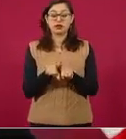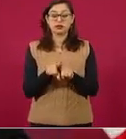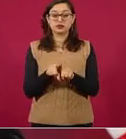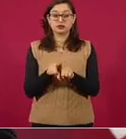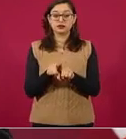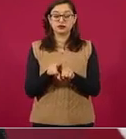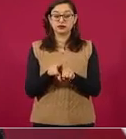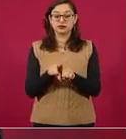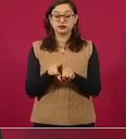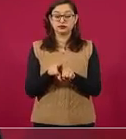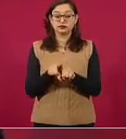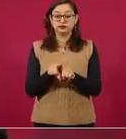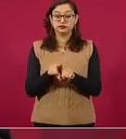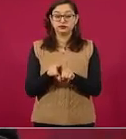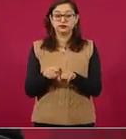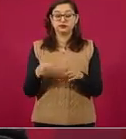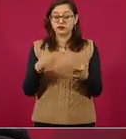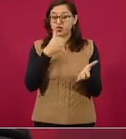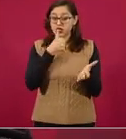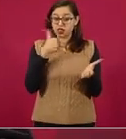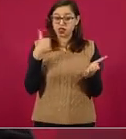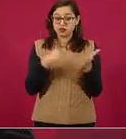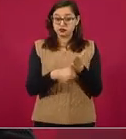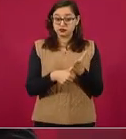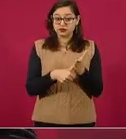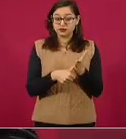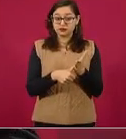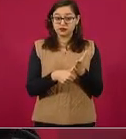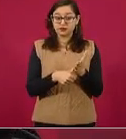entregar la copia de la carta